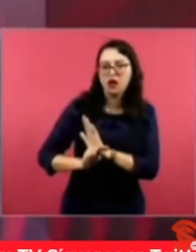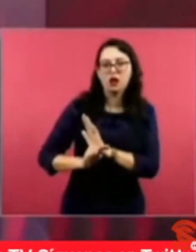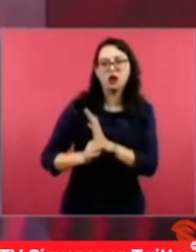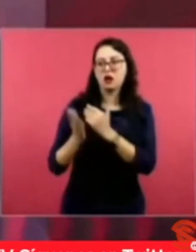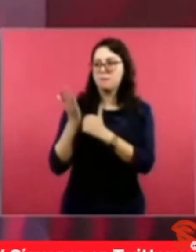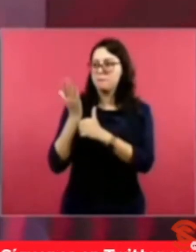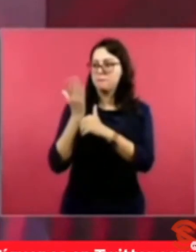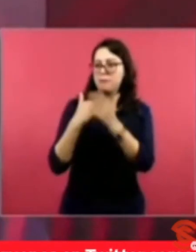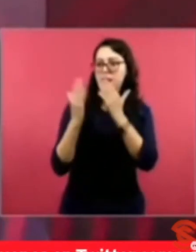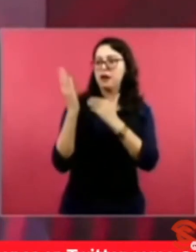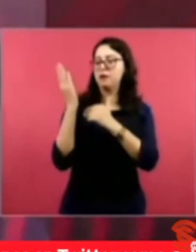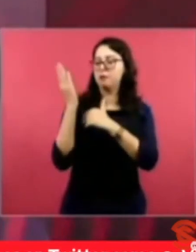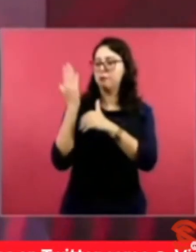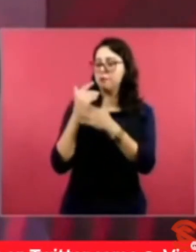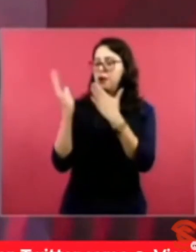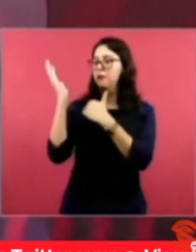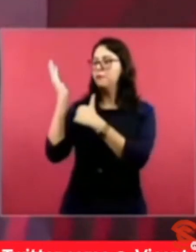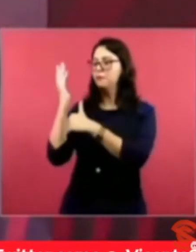Todos.